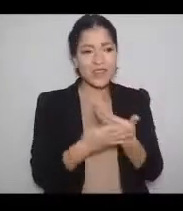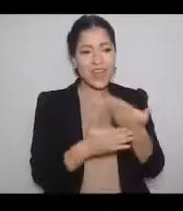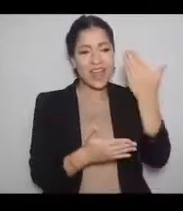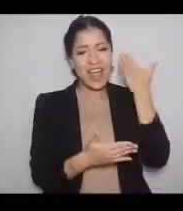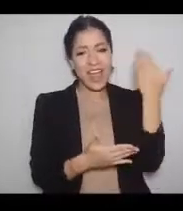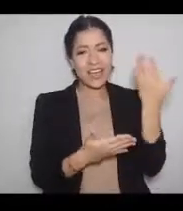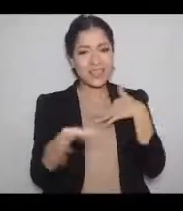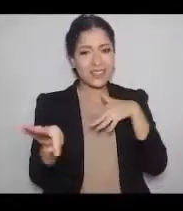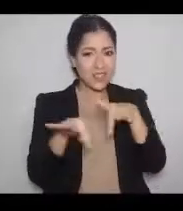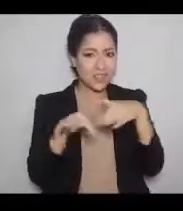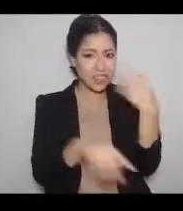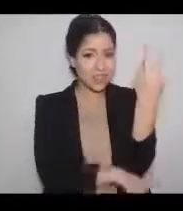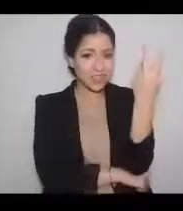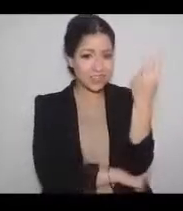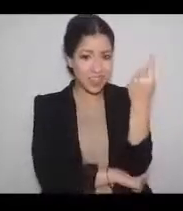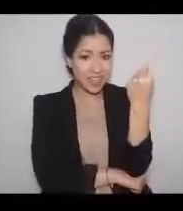telenovela.